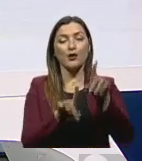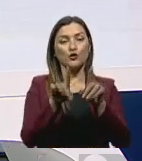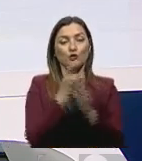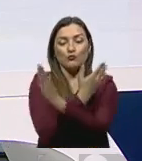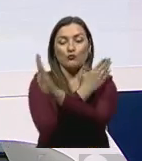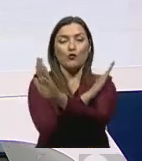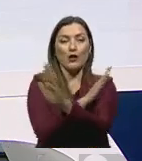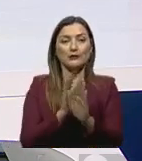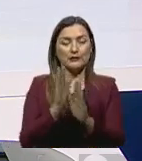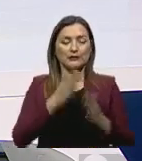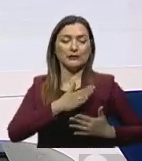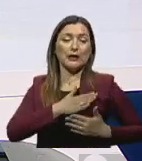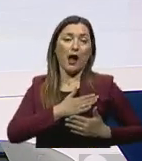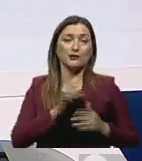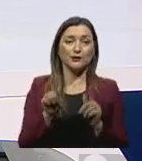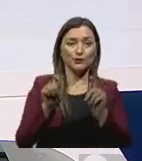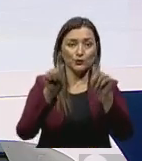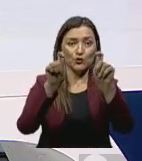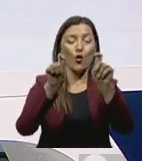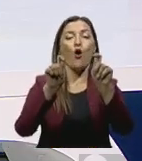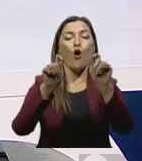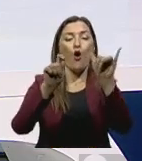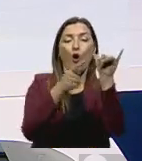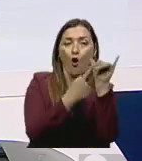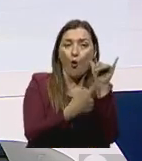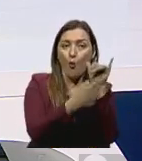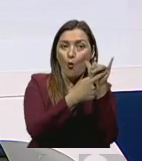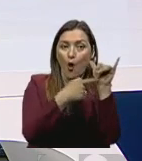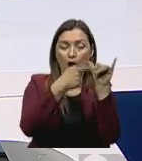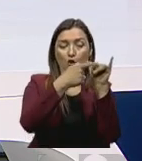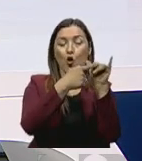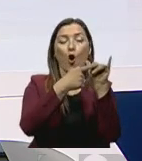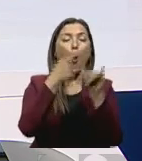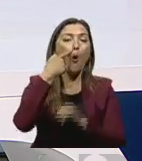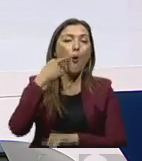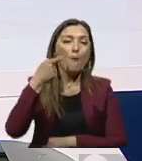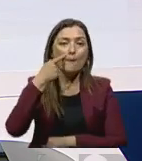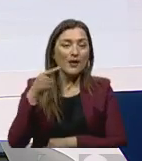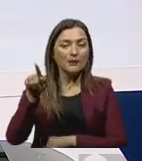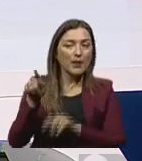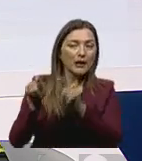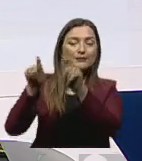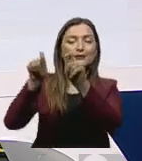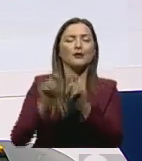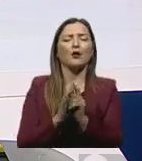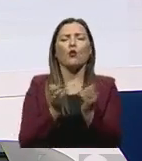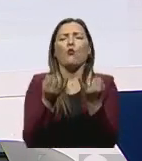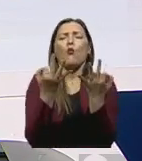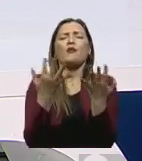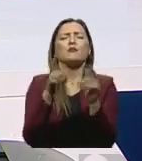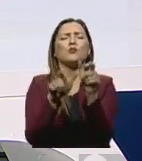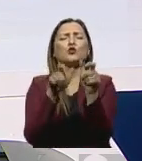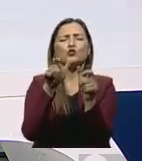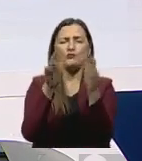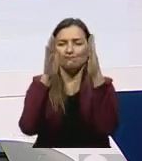y prevención de cáncer de mama cuello uterino y próstata los exámenes serán gratuitos y habrá capacidad para atender a 100.000 personas